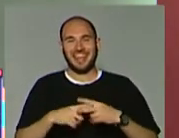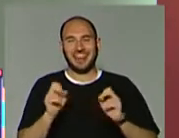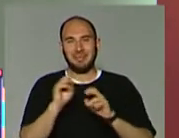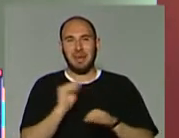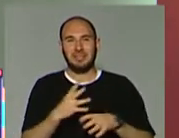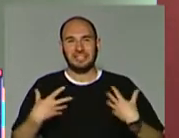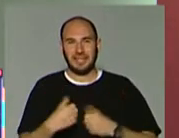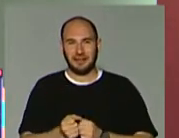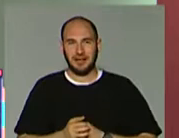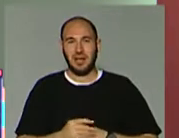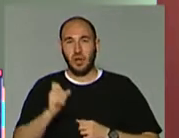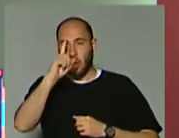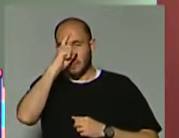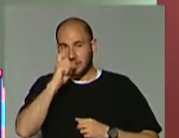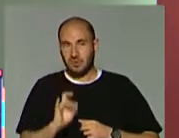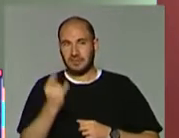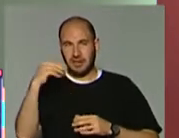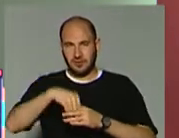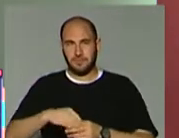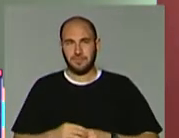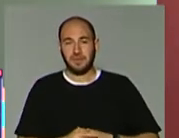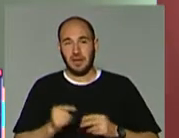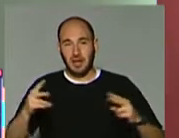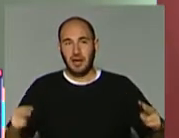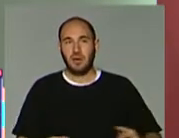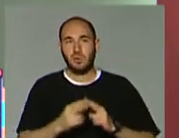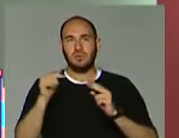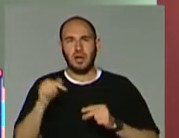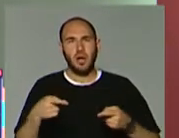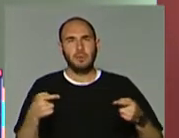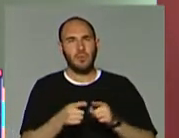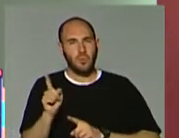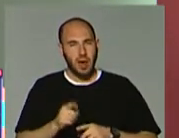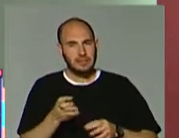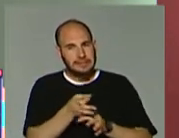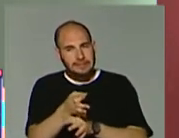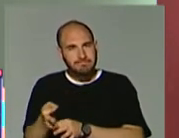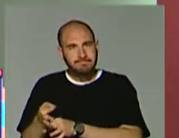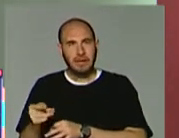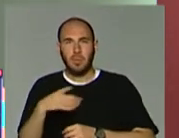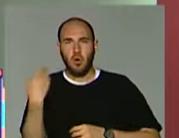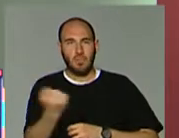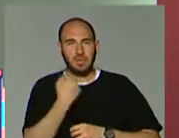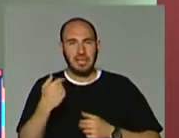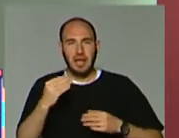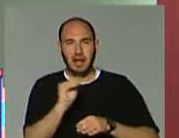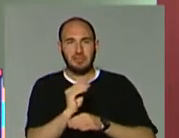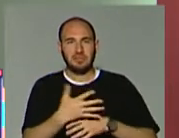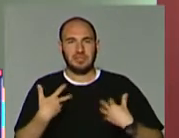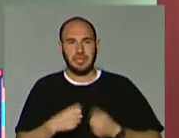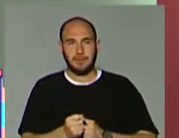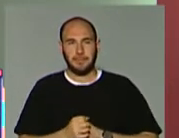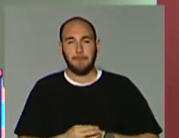alimentación saludable en el hospital universitario. Este encuentro tuvo como objetivo concientizar sobre la importancia de una alimentación